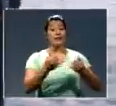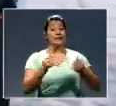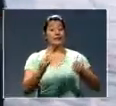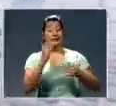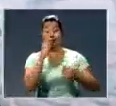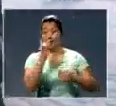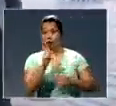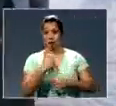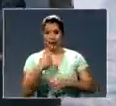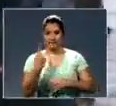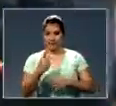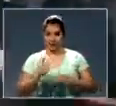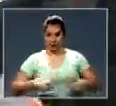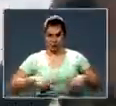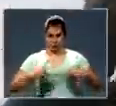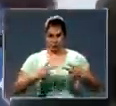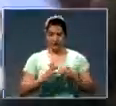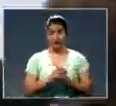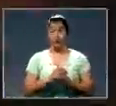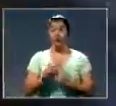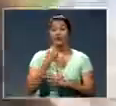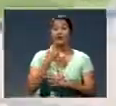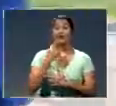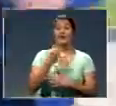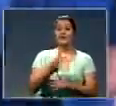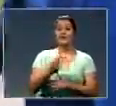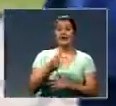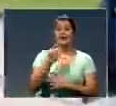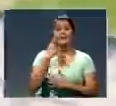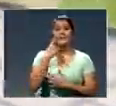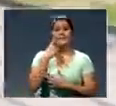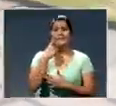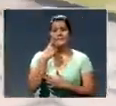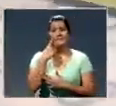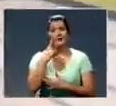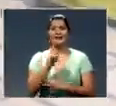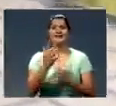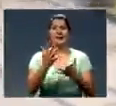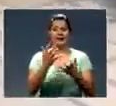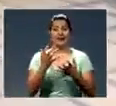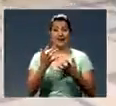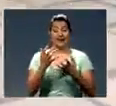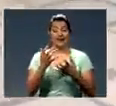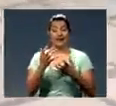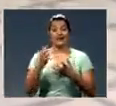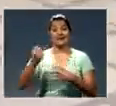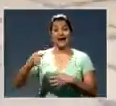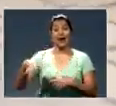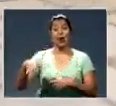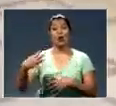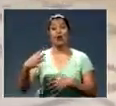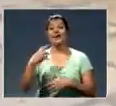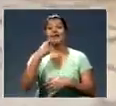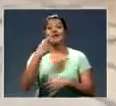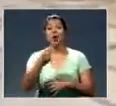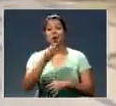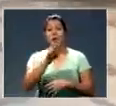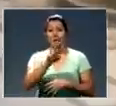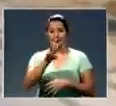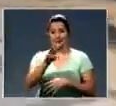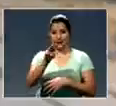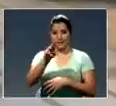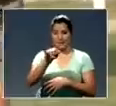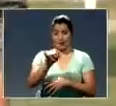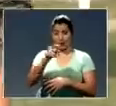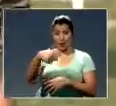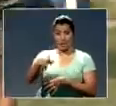igualitario, según esta bancada se impulsó para frenar el mandato de la Sala Cuarta, el cual establece que ya el 26 de mayo del